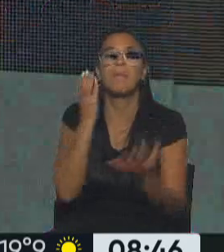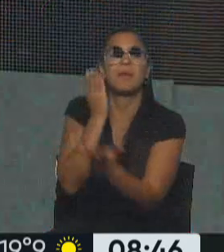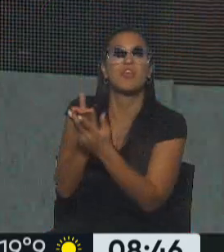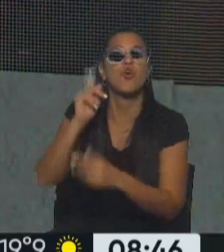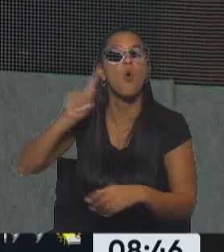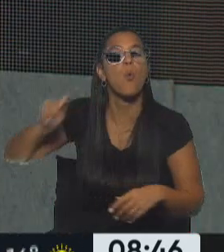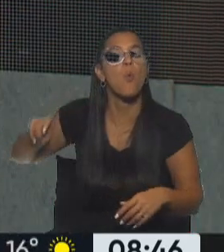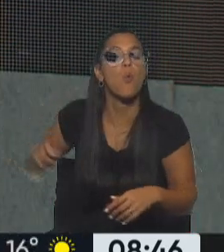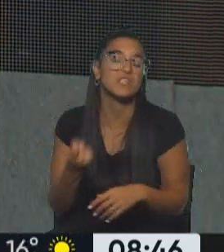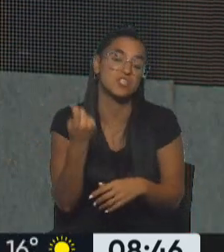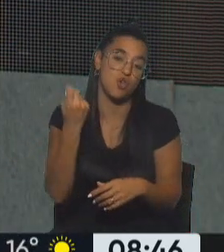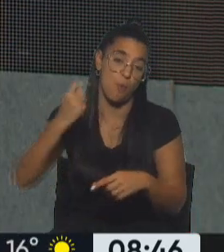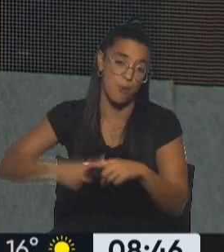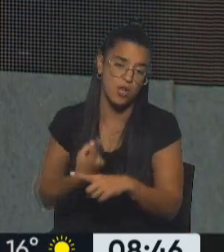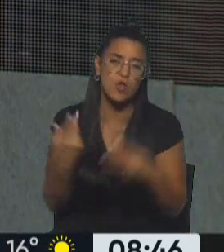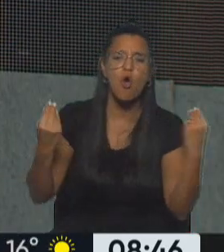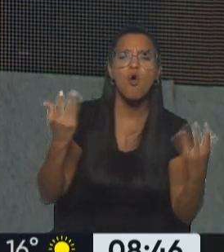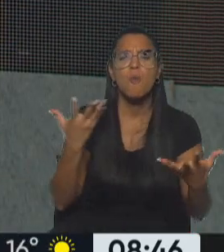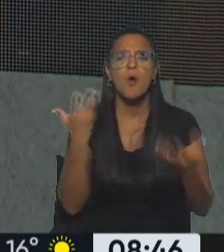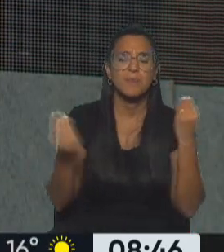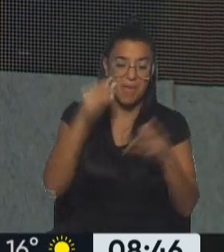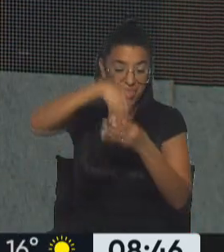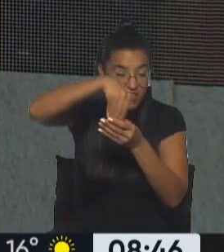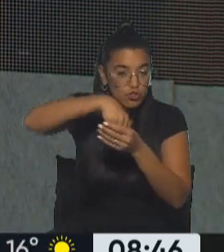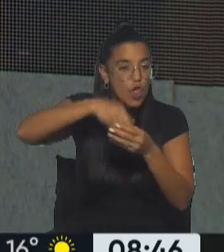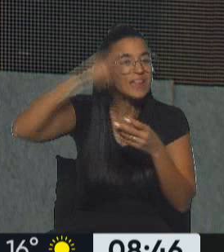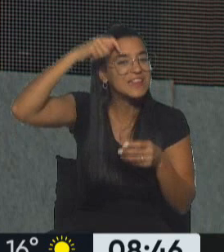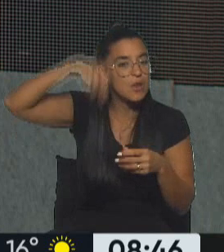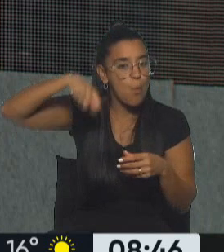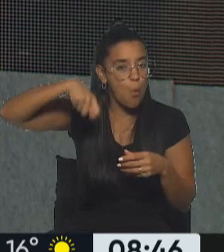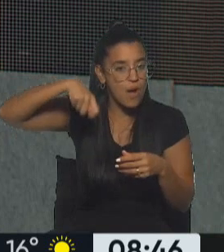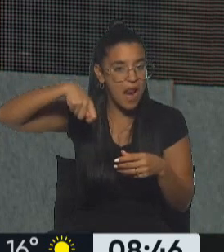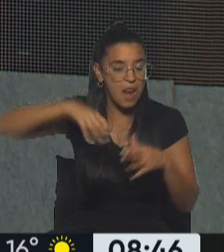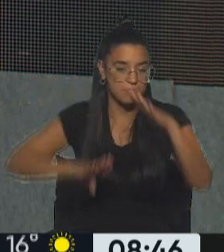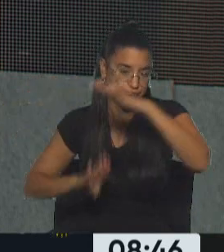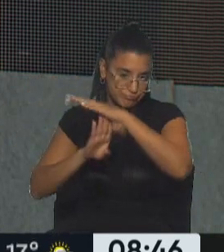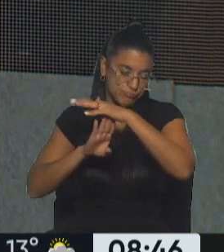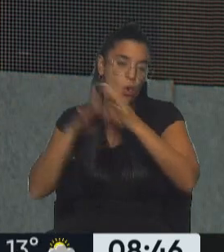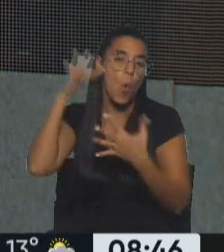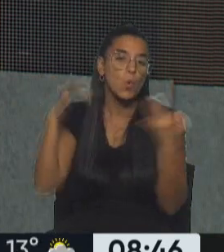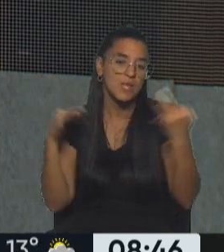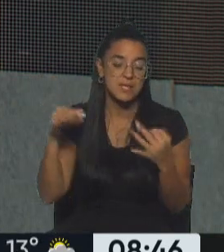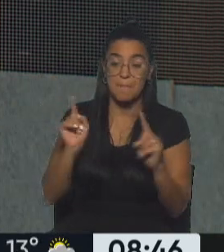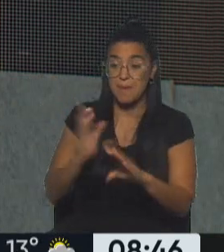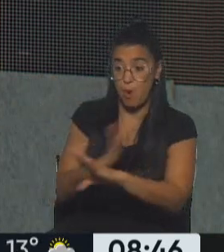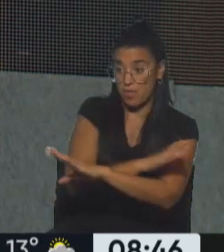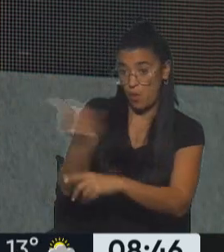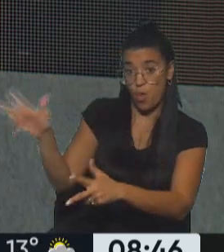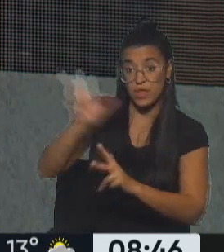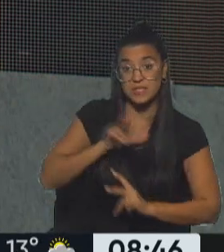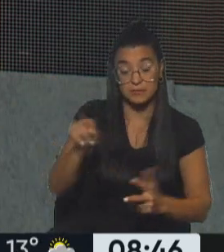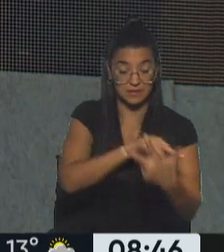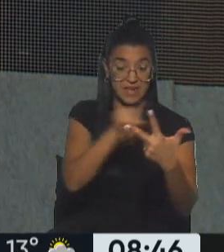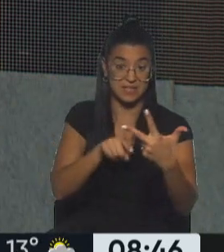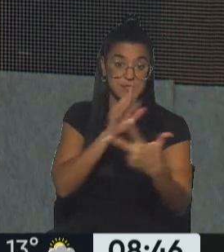político. ¿Cuáles son las versiones de lo que está pasando dentro del tribunal, dentro del máximo tribunal de justicia? Por lo que vos decís, en principio esta